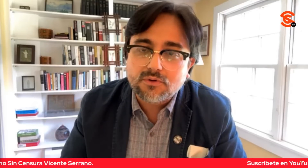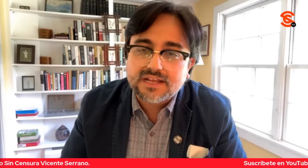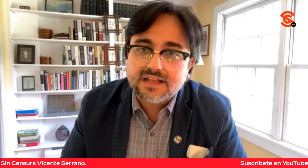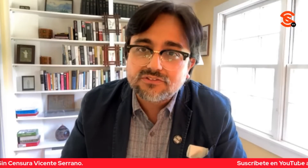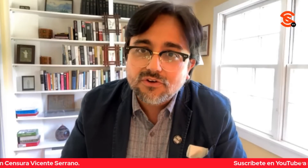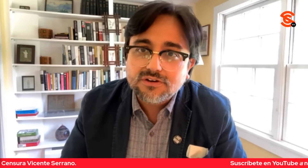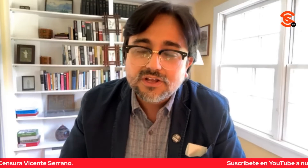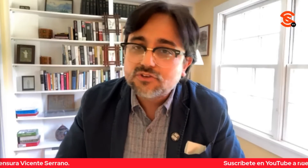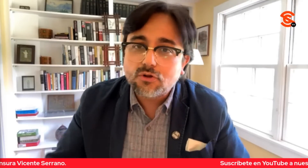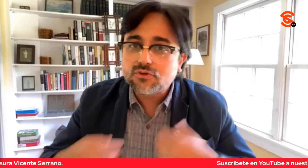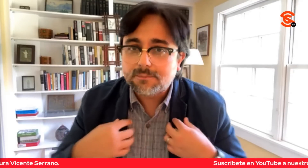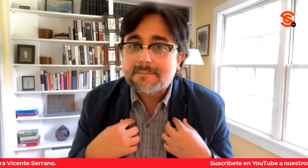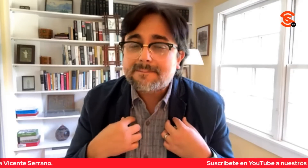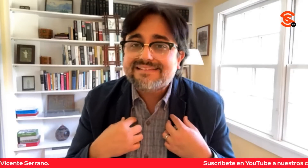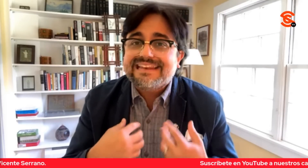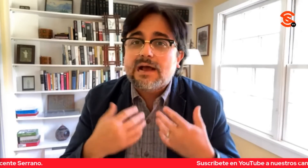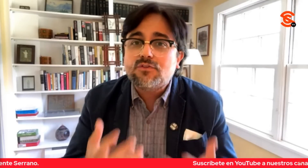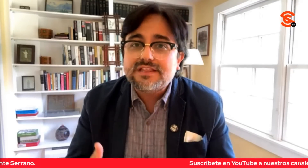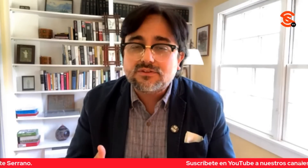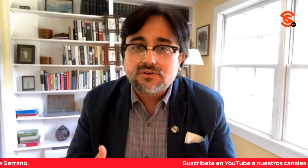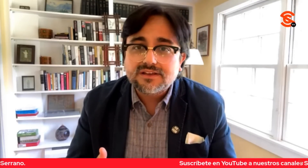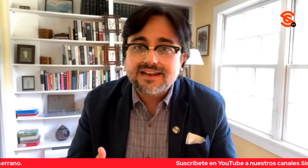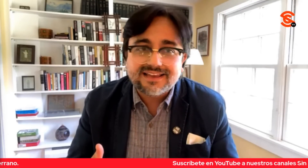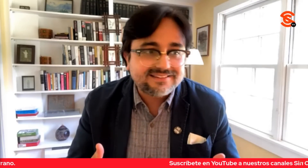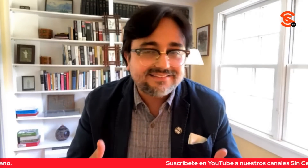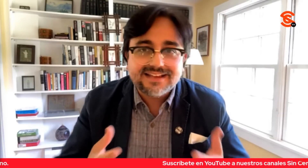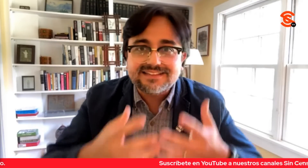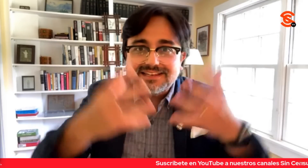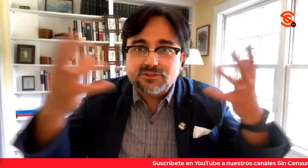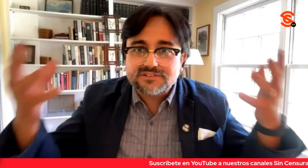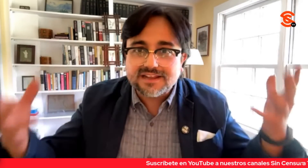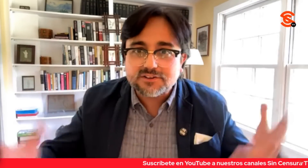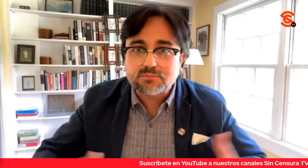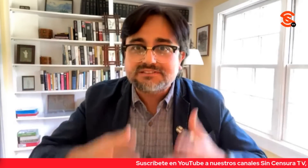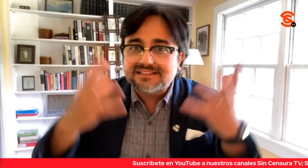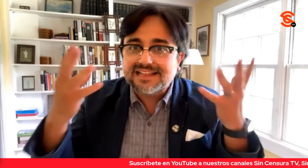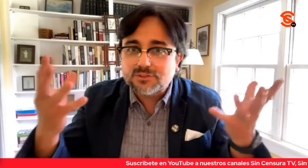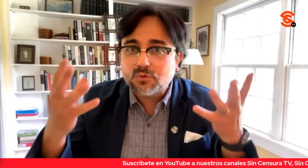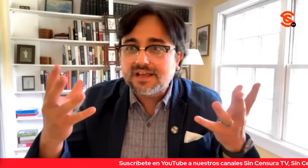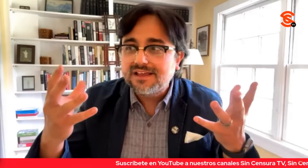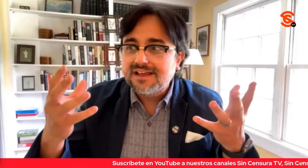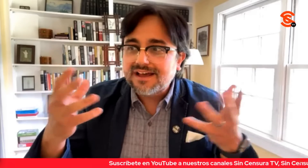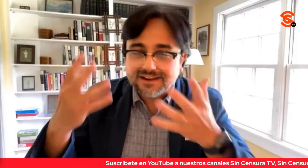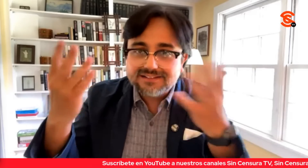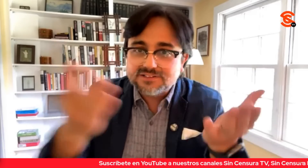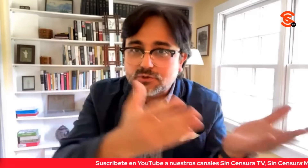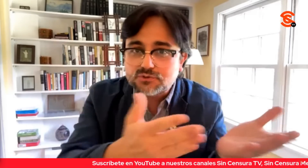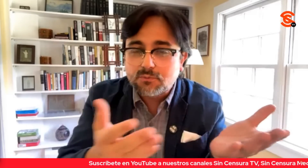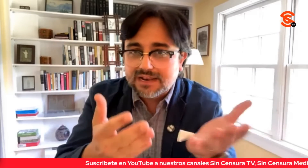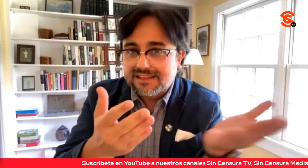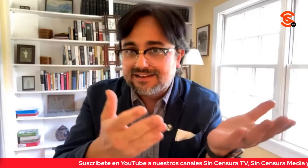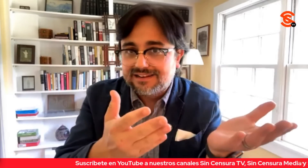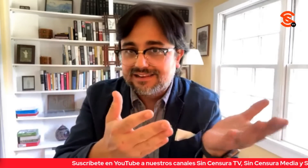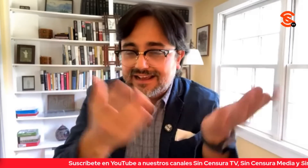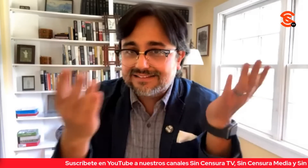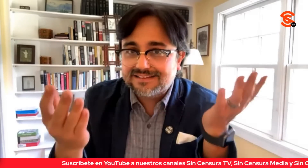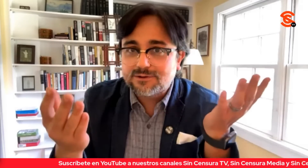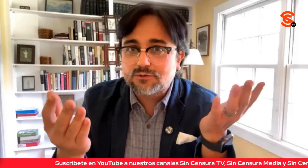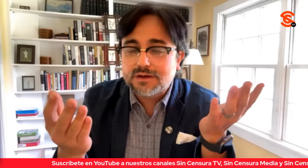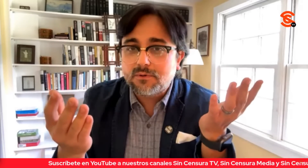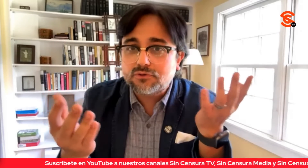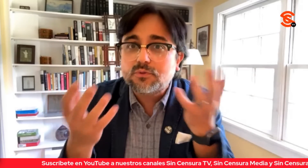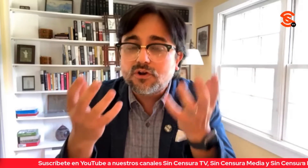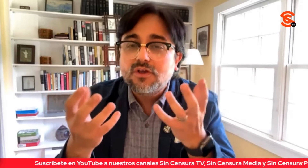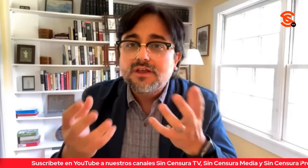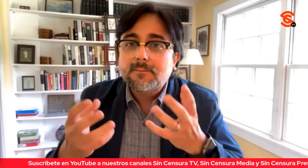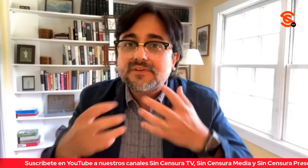medios de comunicación. A mí me parece inaudito que la gente siga teniendo esta respuesta tan dura a reality shows como el de la Casa de